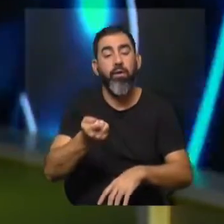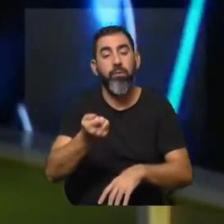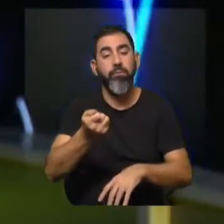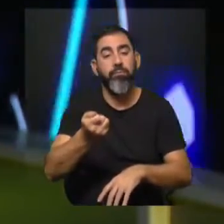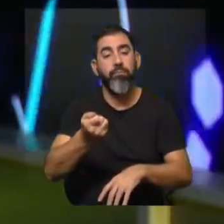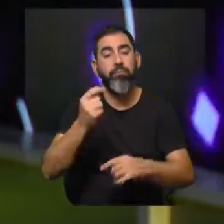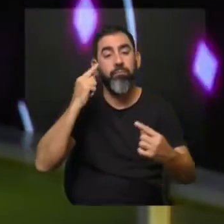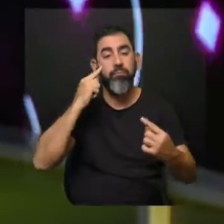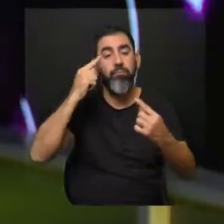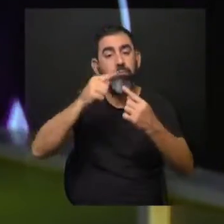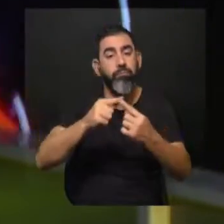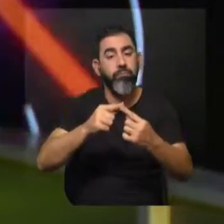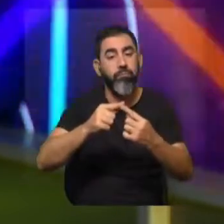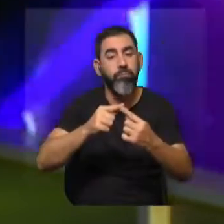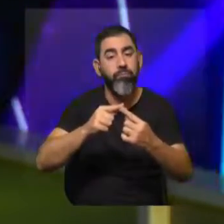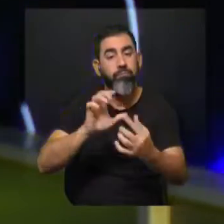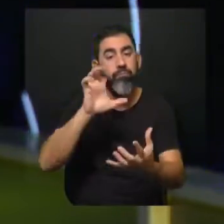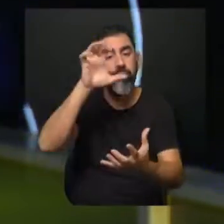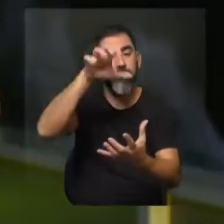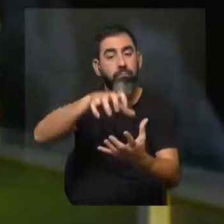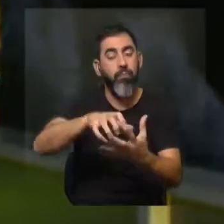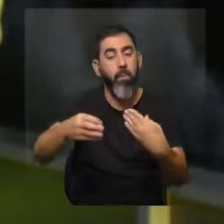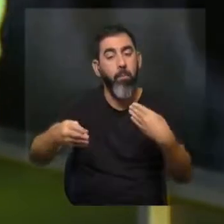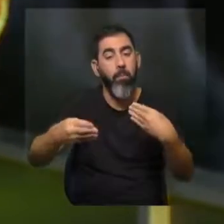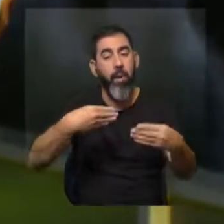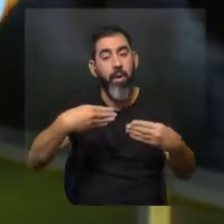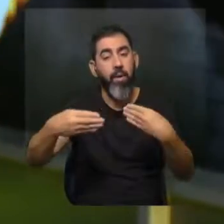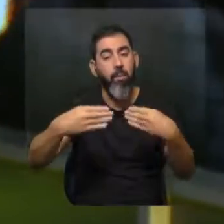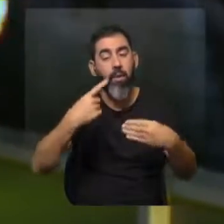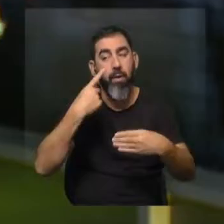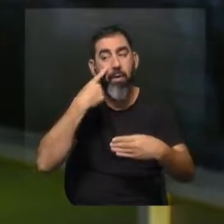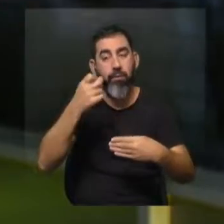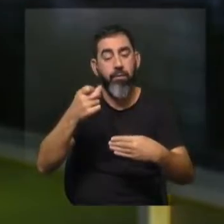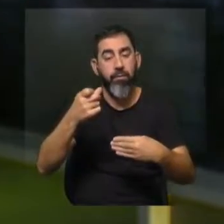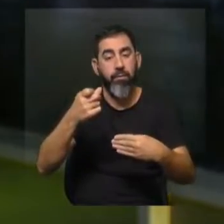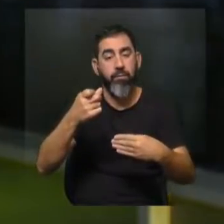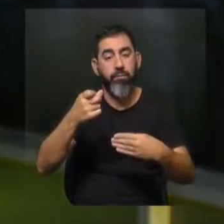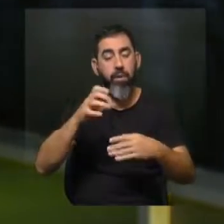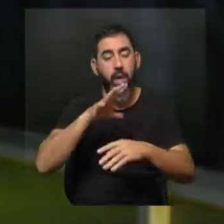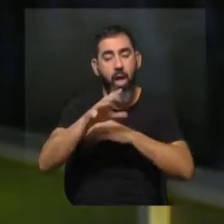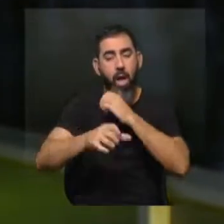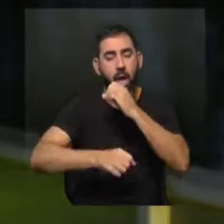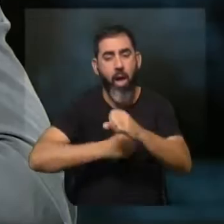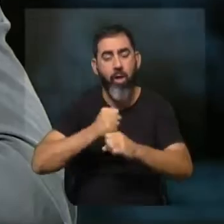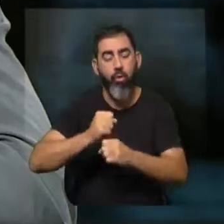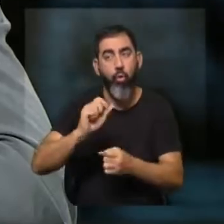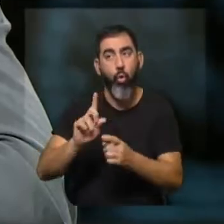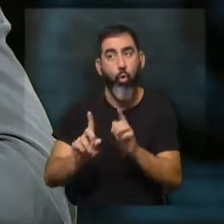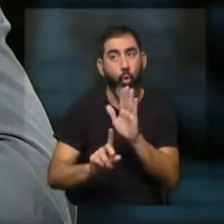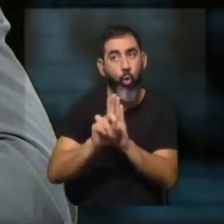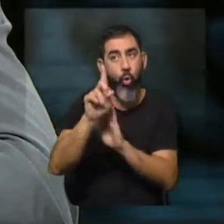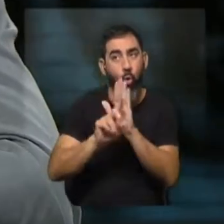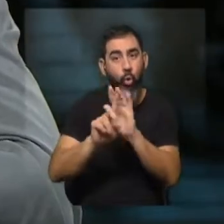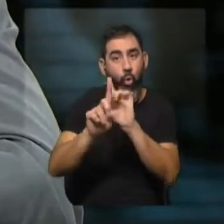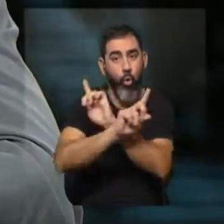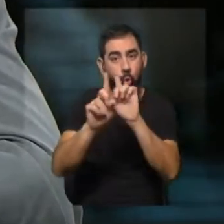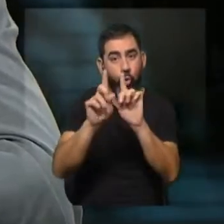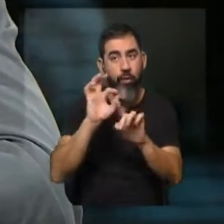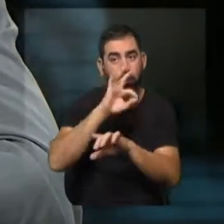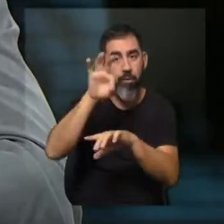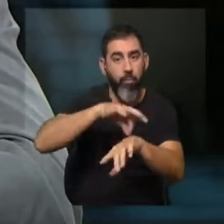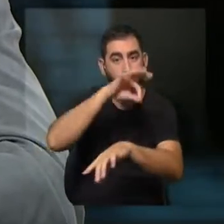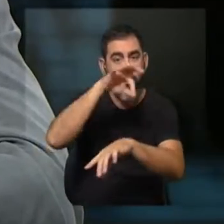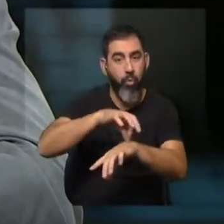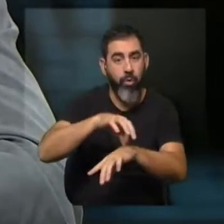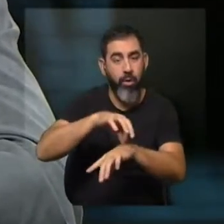el objetivo de grandes instalaciones que hay en Panamá, que han evitado que pase desde hace muchos años a América del Norte, ¿no? Es ese tipo de técnica. Sí, efectivamente, en